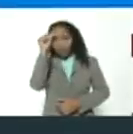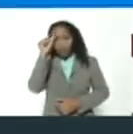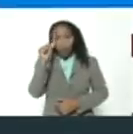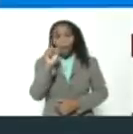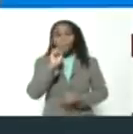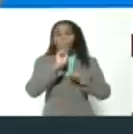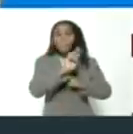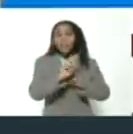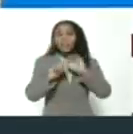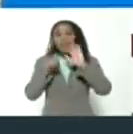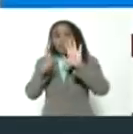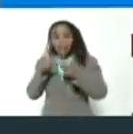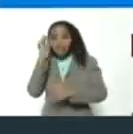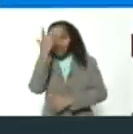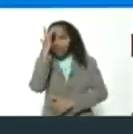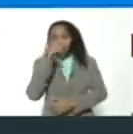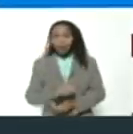febrero.